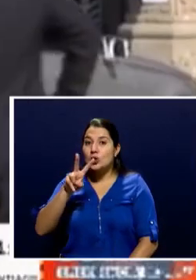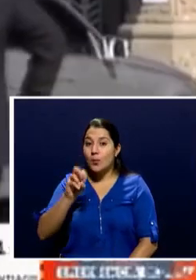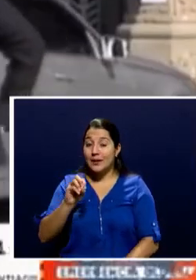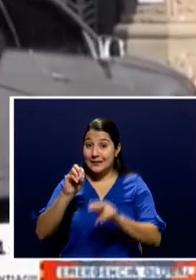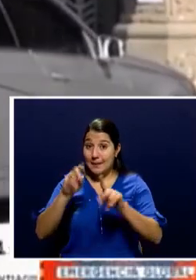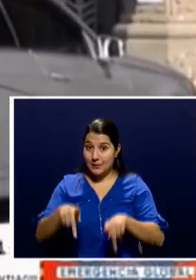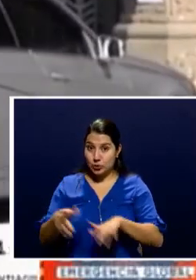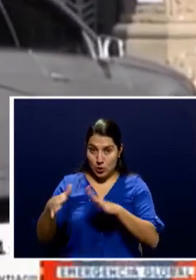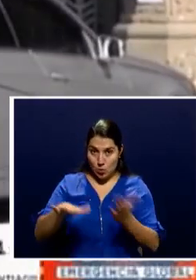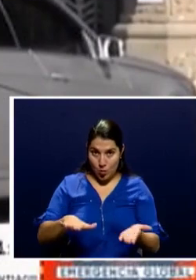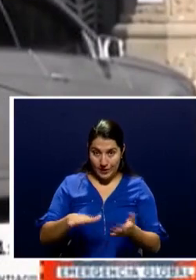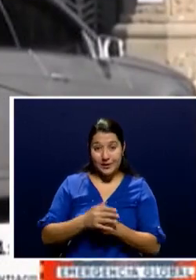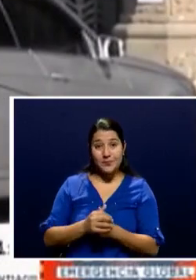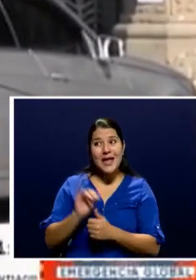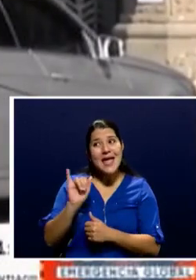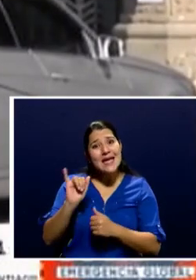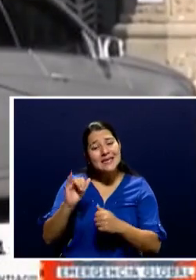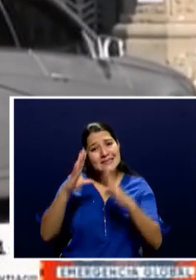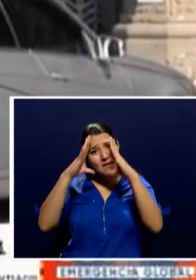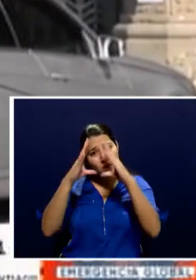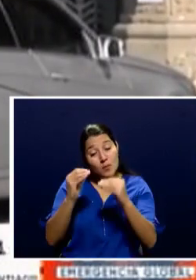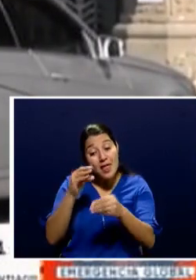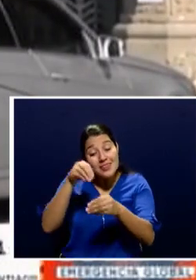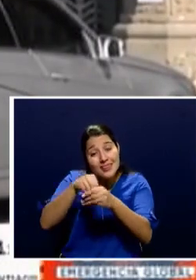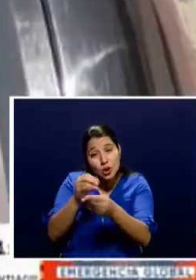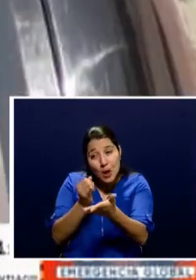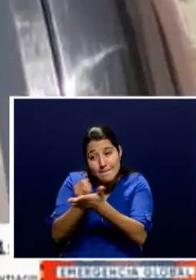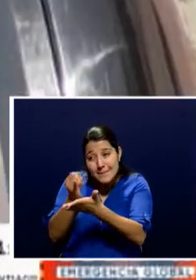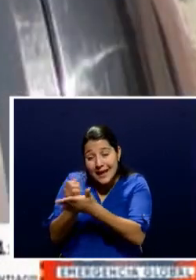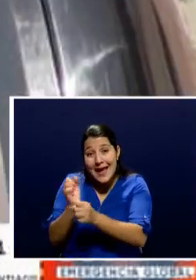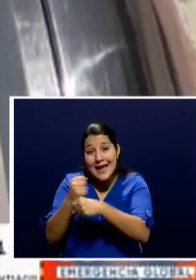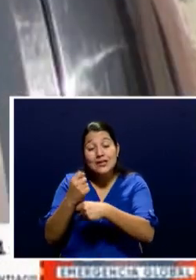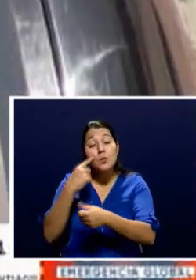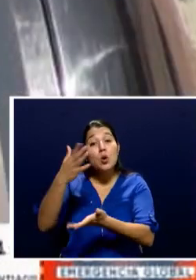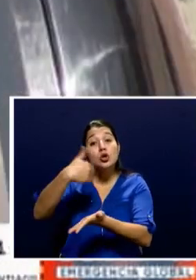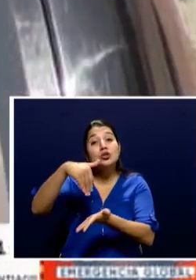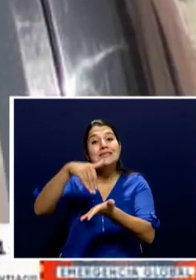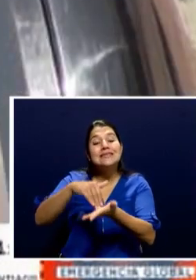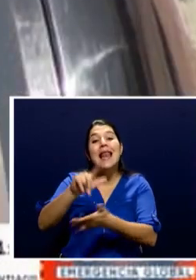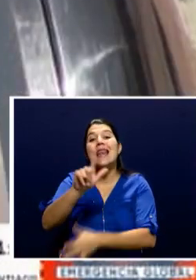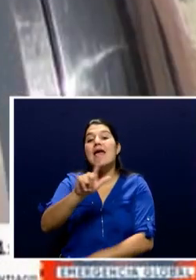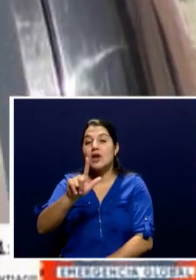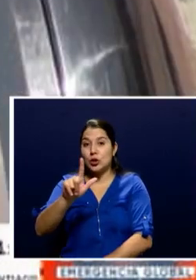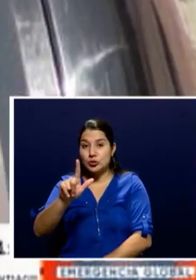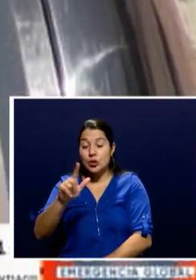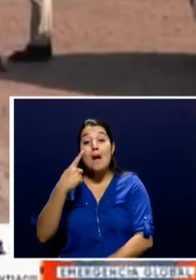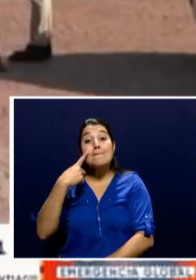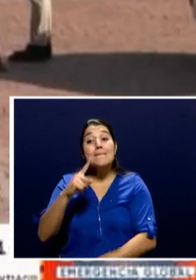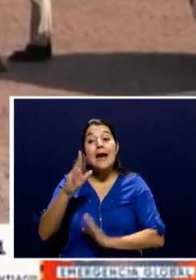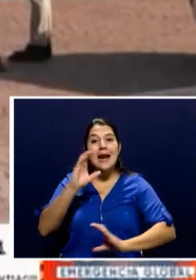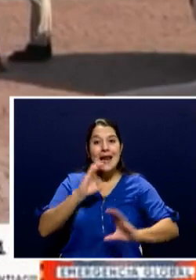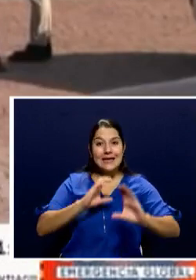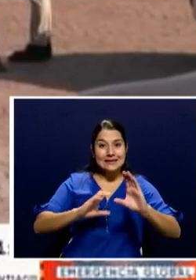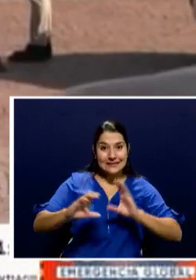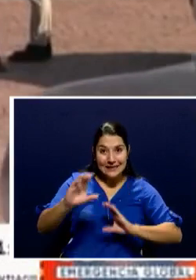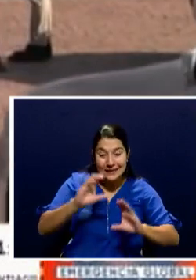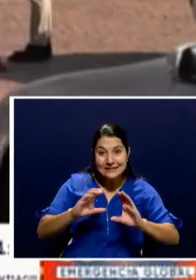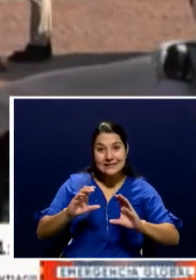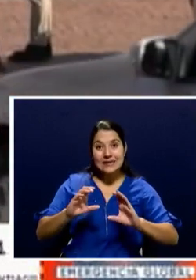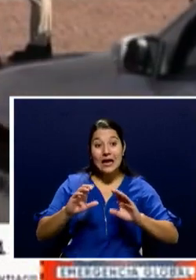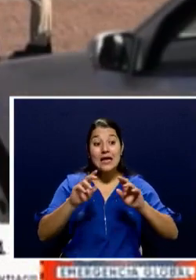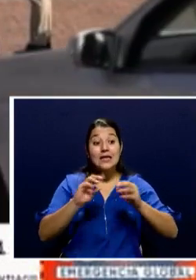muertes. Estos datos son parte del estudio realizado por el Centro Leverhulme para la Ciencia Demográfica de